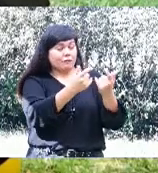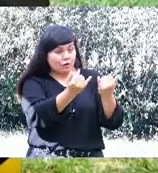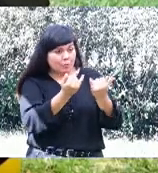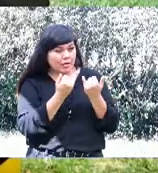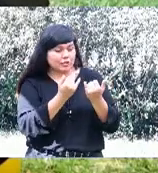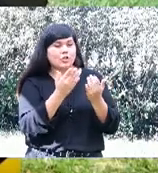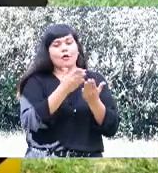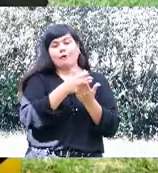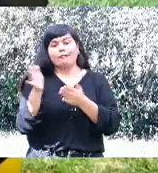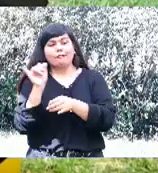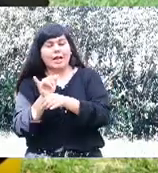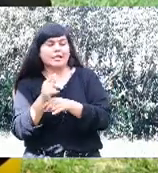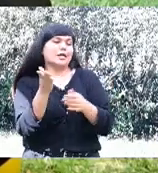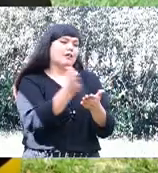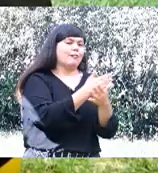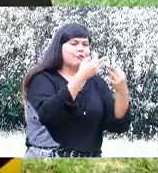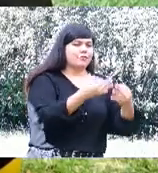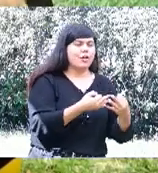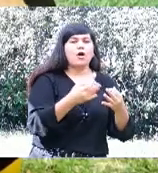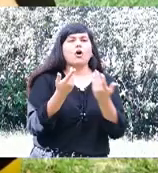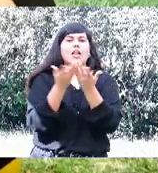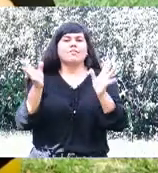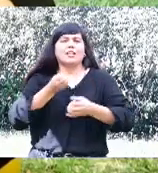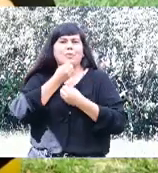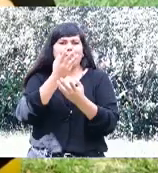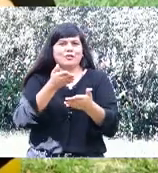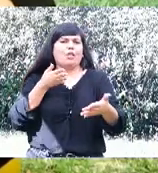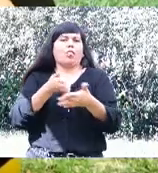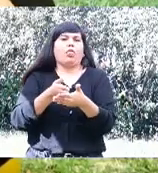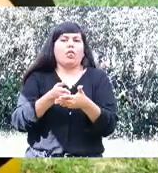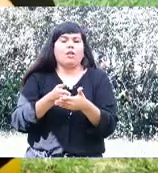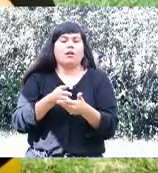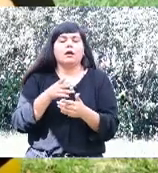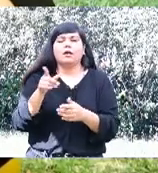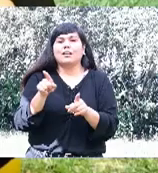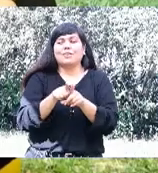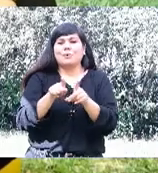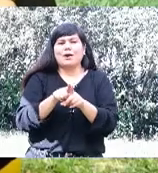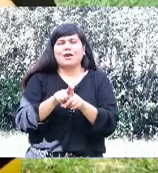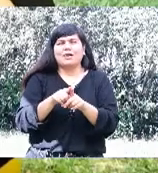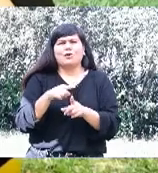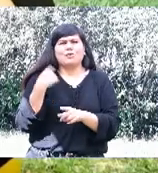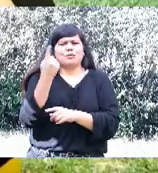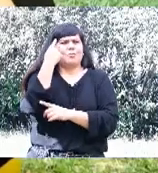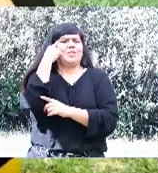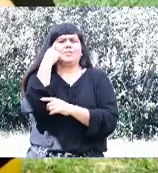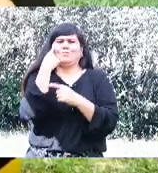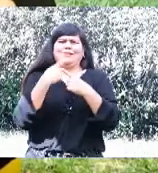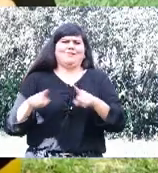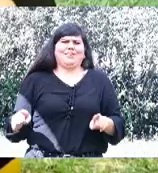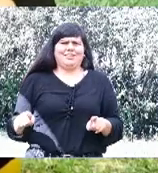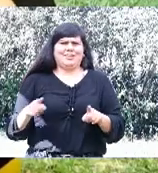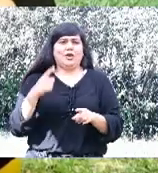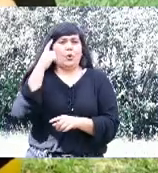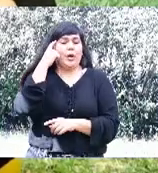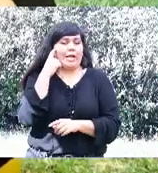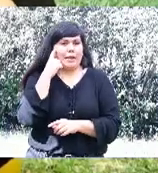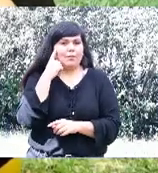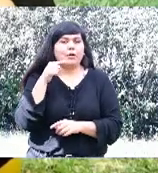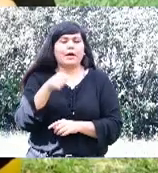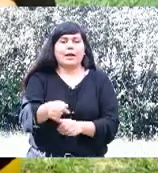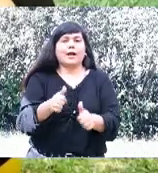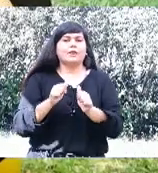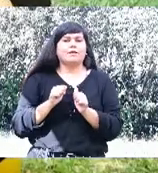informativos o limitar la libertad de expresión yo creo que eso eso es completamente contrario a lo que todos pensamos y lo que todos creemos aquí el